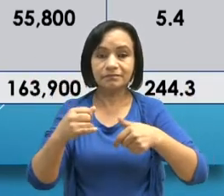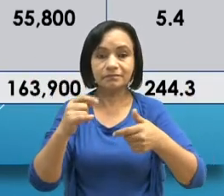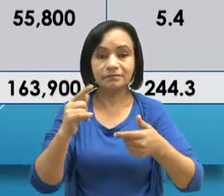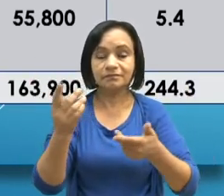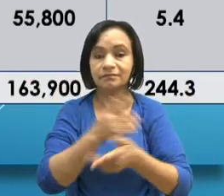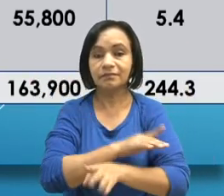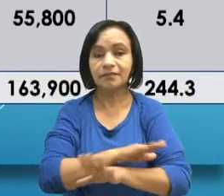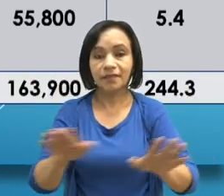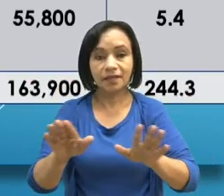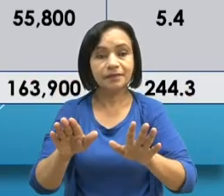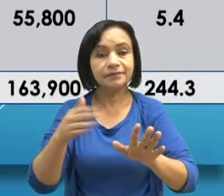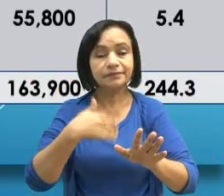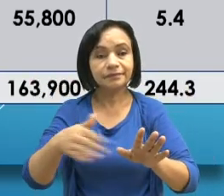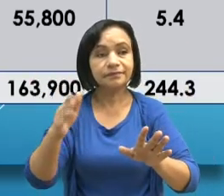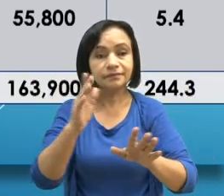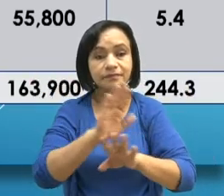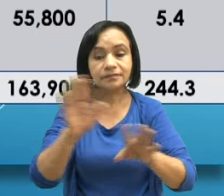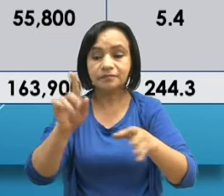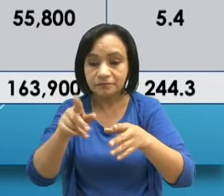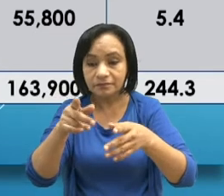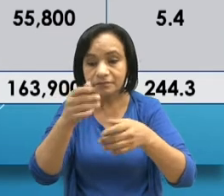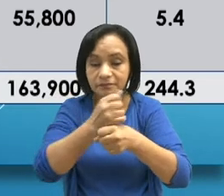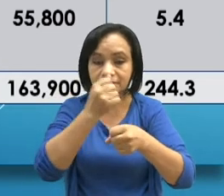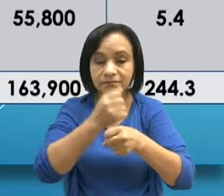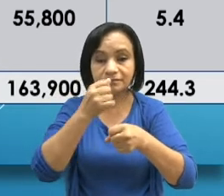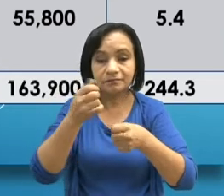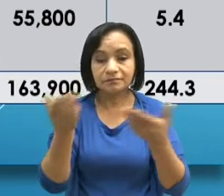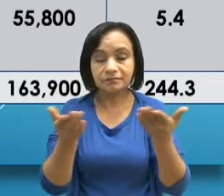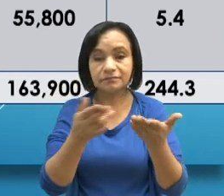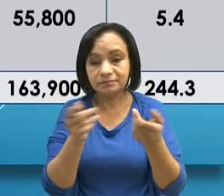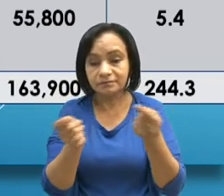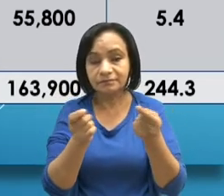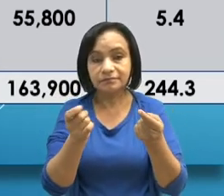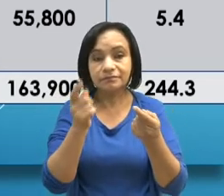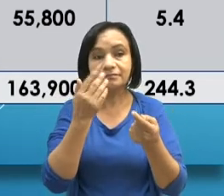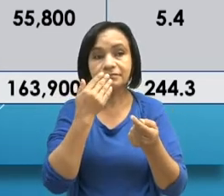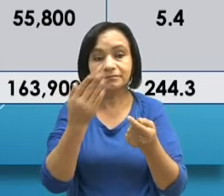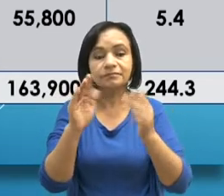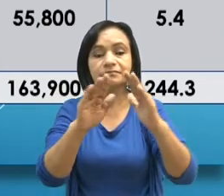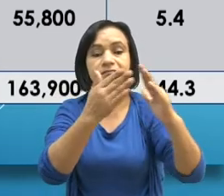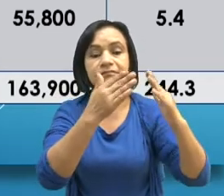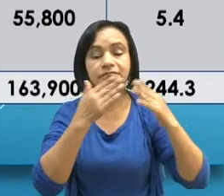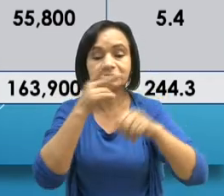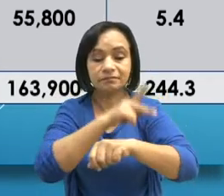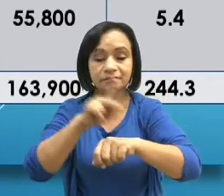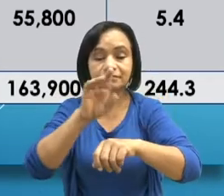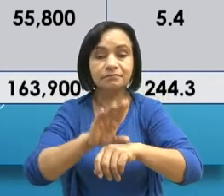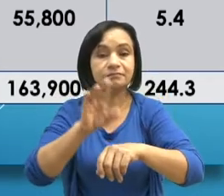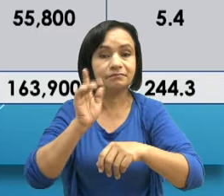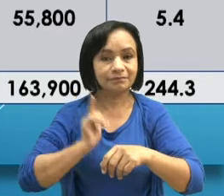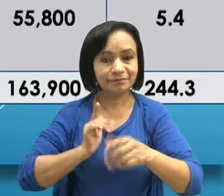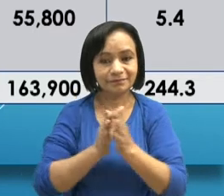fue finalizado, estamos haciendo los últimos ajustes, pero ya una buena cantidad de barrios y familias de la ciudad de Bilwi ya